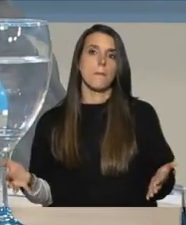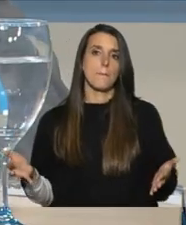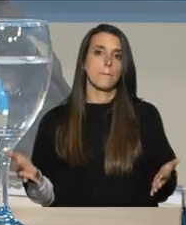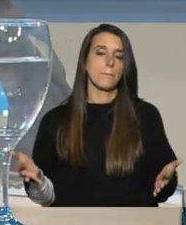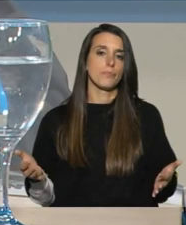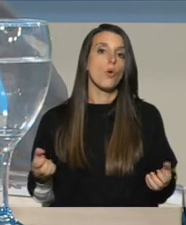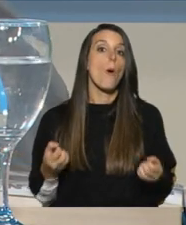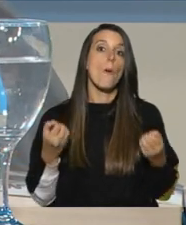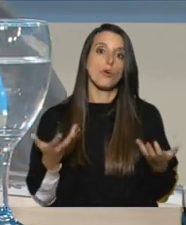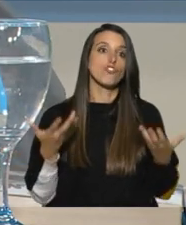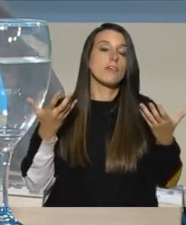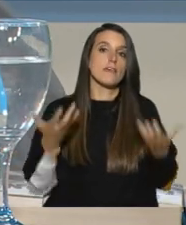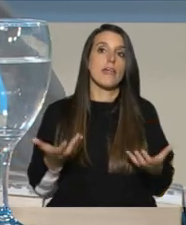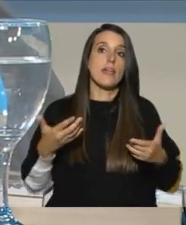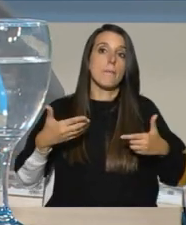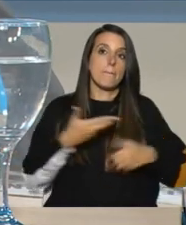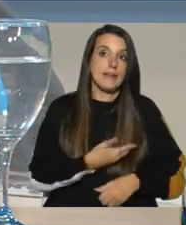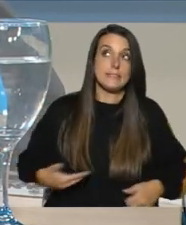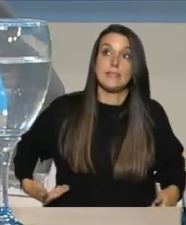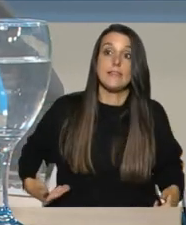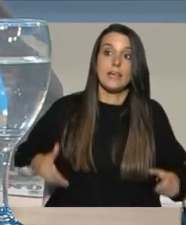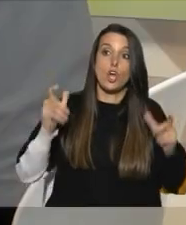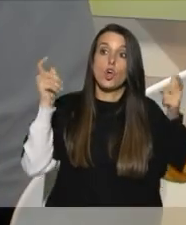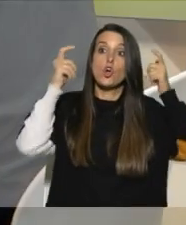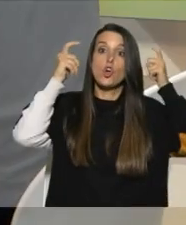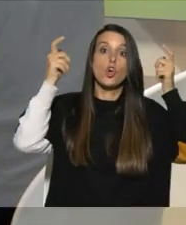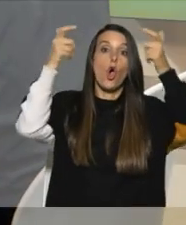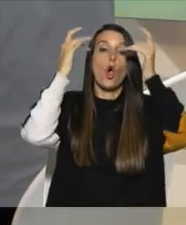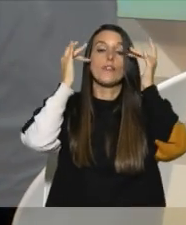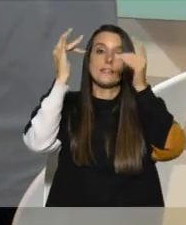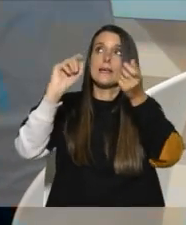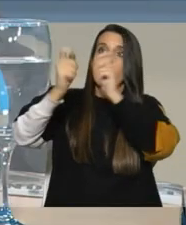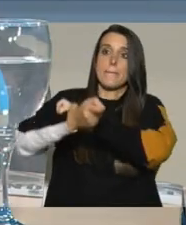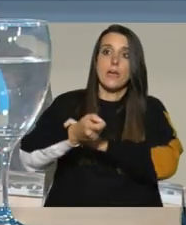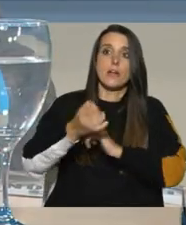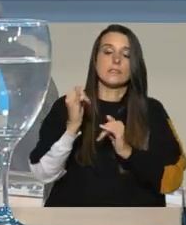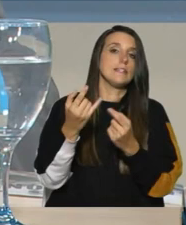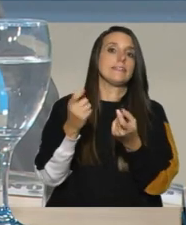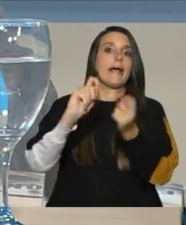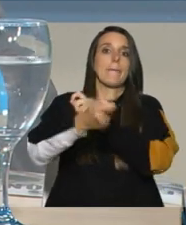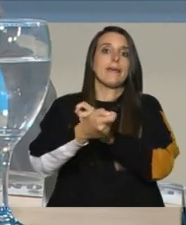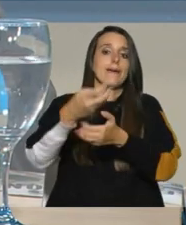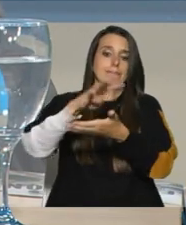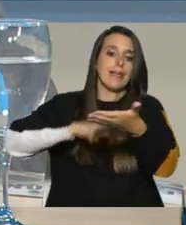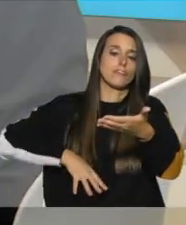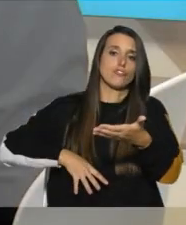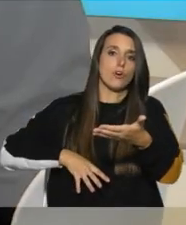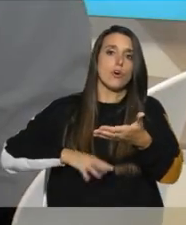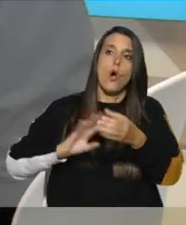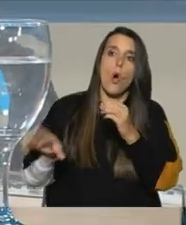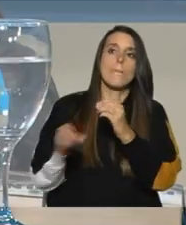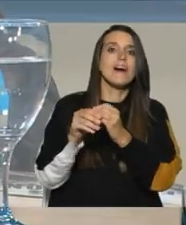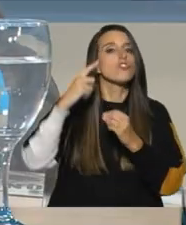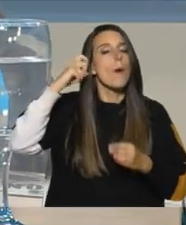es por eso que queremos reunirnos con el presidente del CODICEN. Para plantearle que se cambien los... Pero es de orden. El libro de texto. Es de orden. O que se incluyan otras miradas.